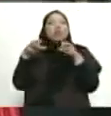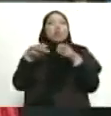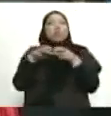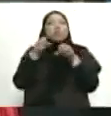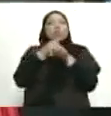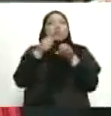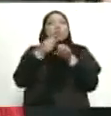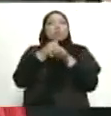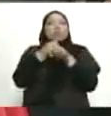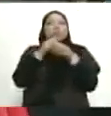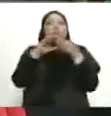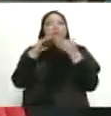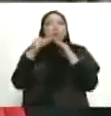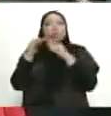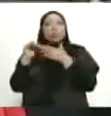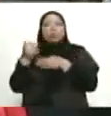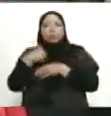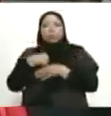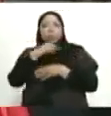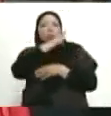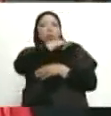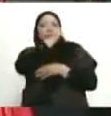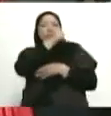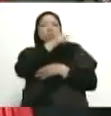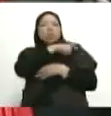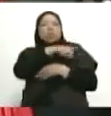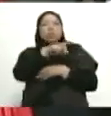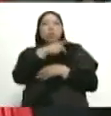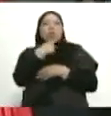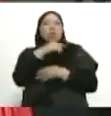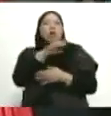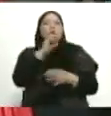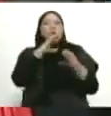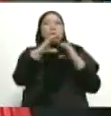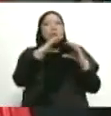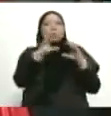Porque es la dirección colectiva, no es que yo soy jefe y no le hablo a nadie.